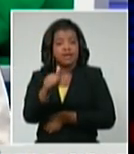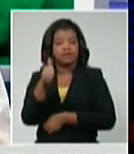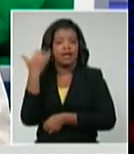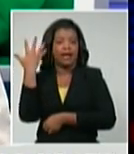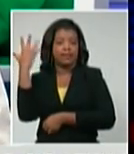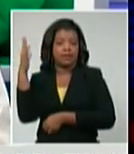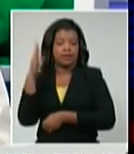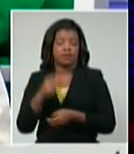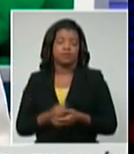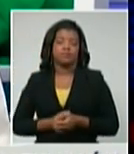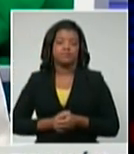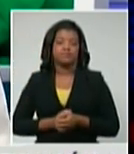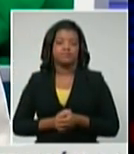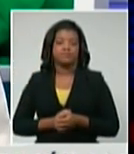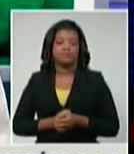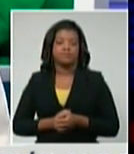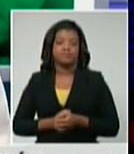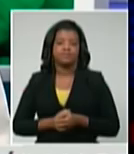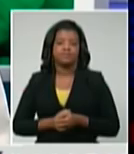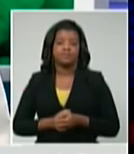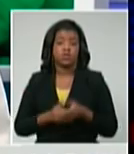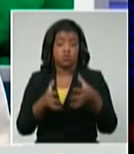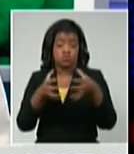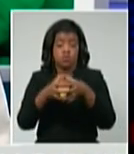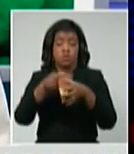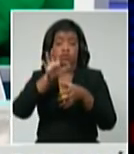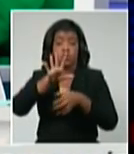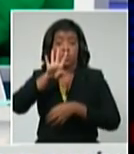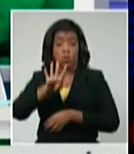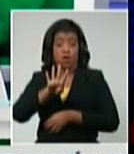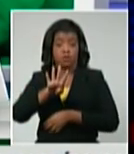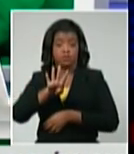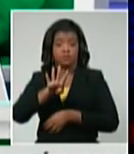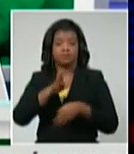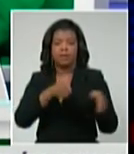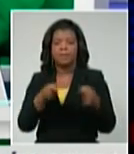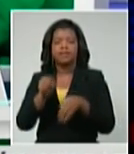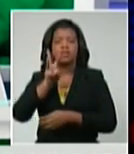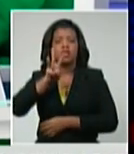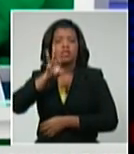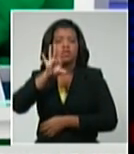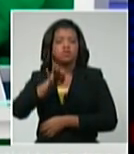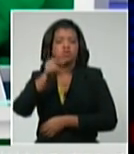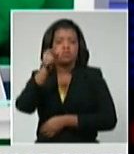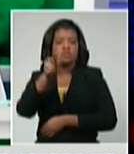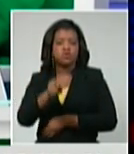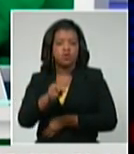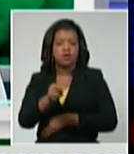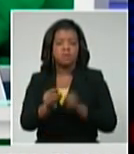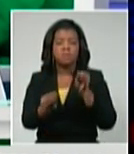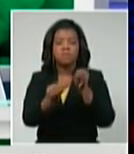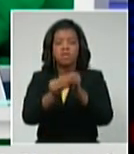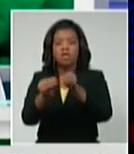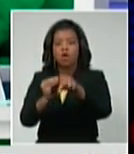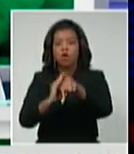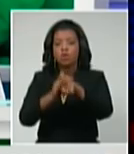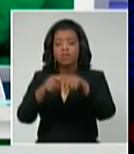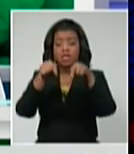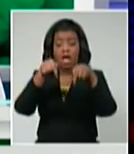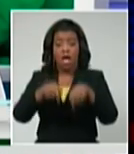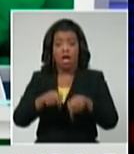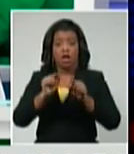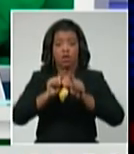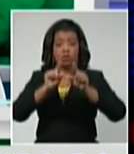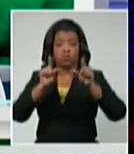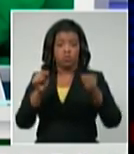esos 54, 38 son autóctonos, es producto de transmisión dentro de nuestro país,